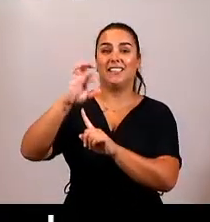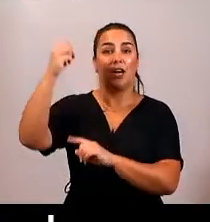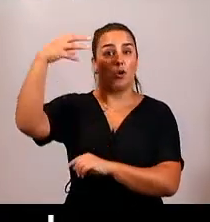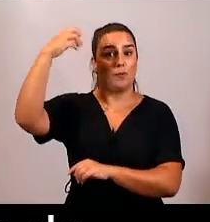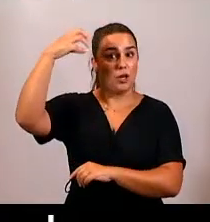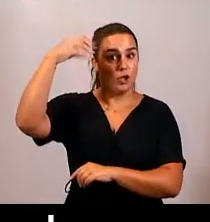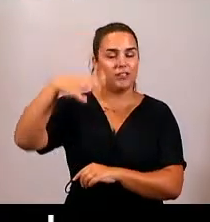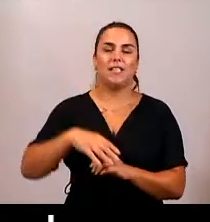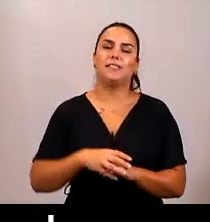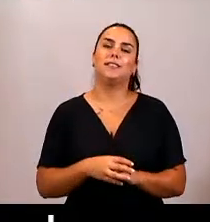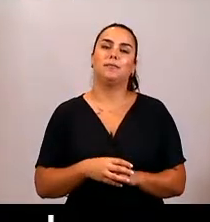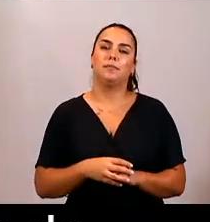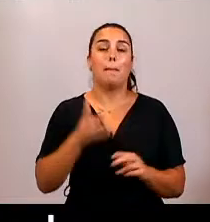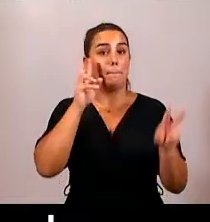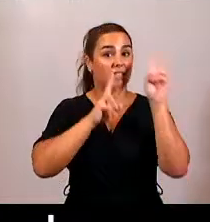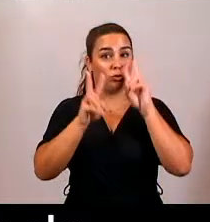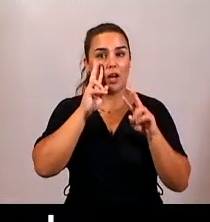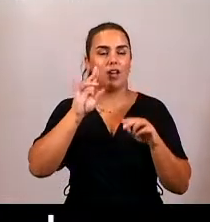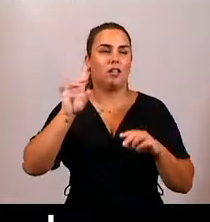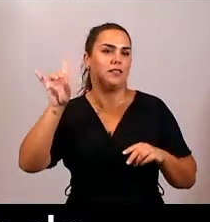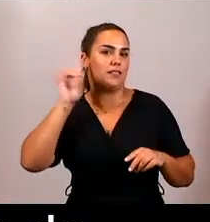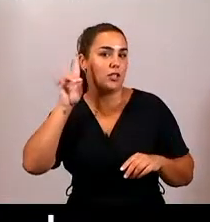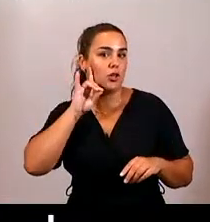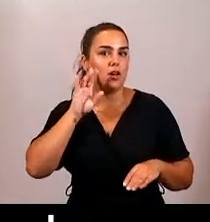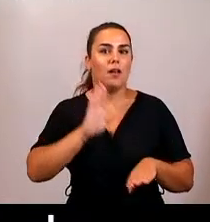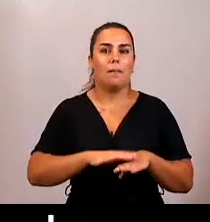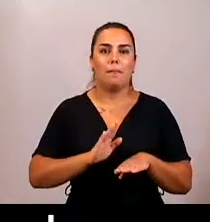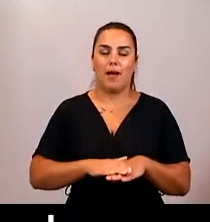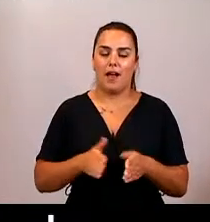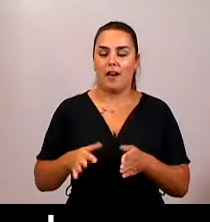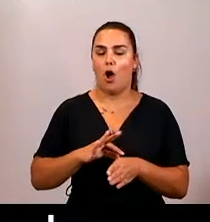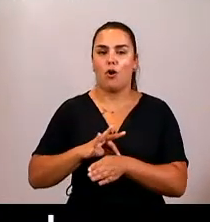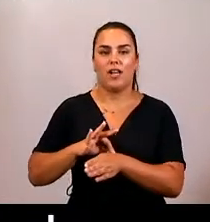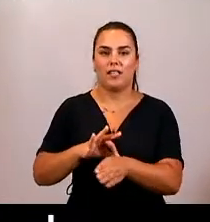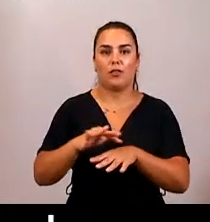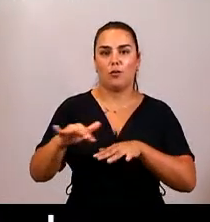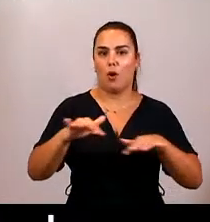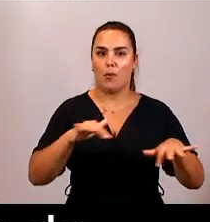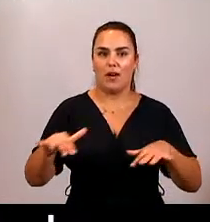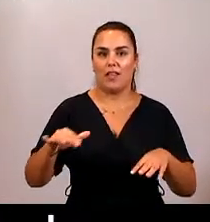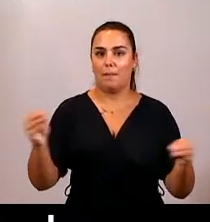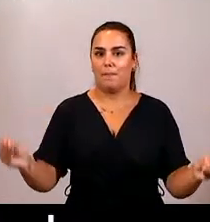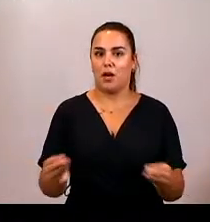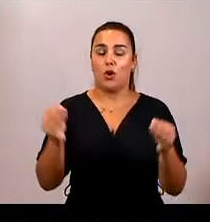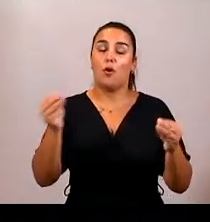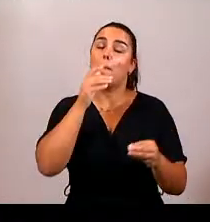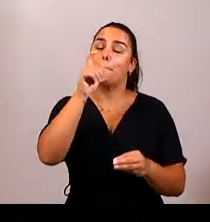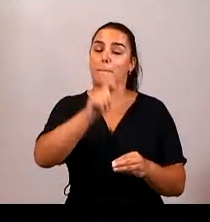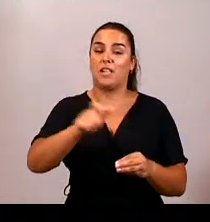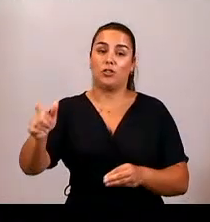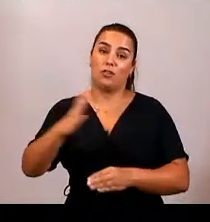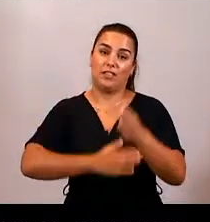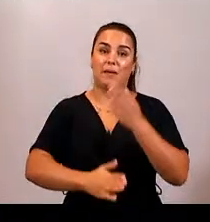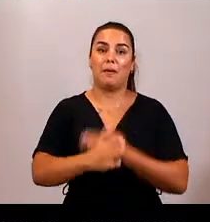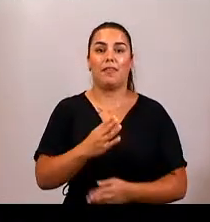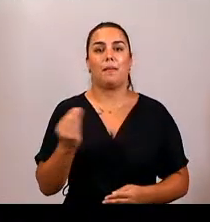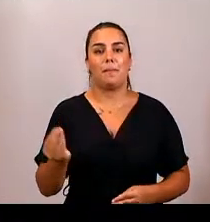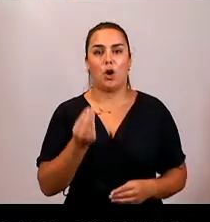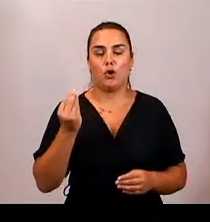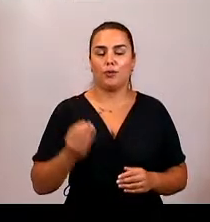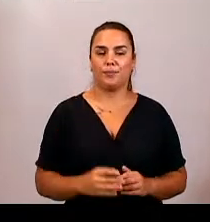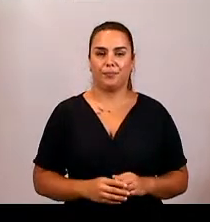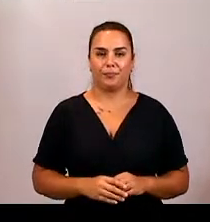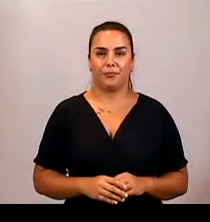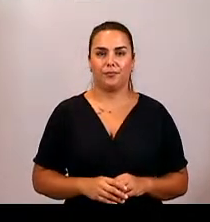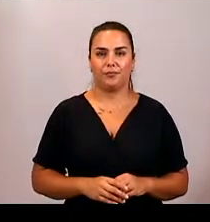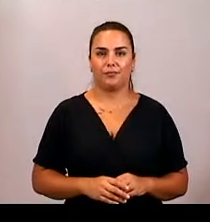luminosas, visuales o sonoras que favorezcan la orientación y la movilidad de personas con discapacidad. En el